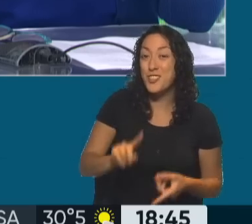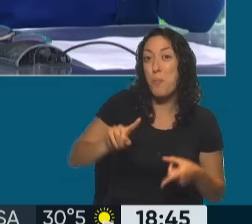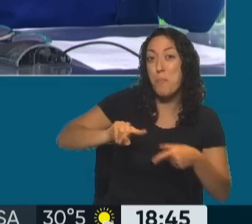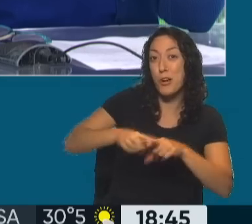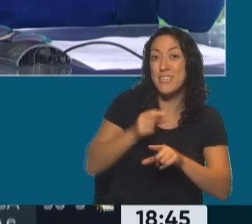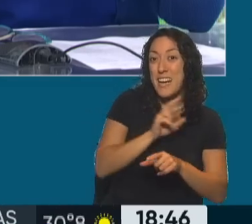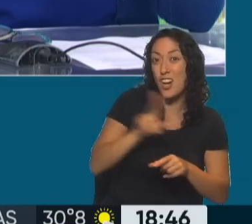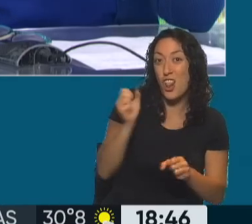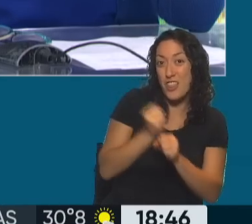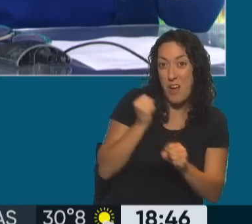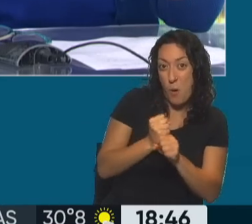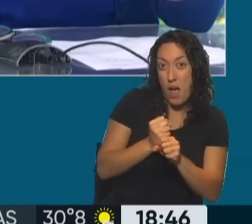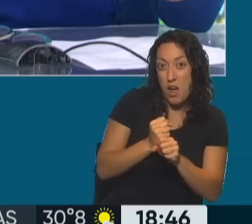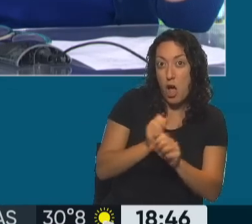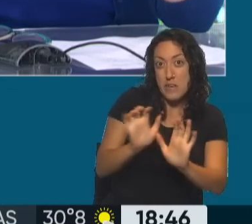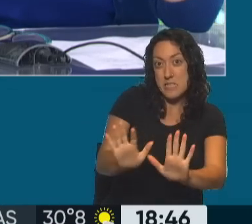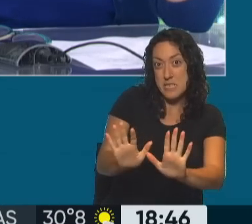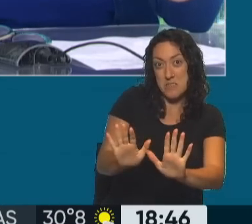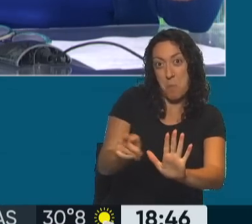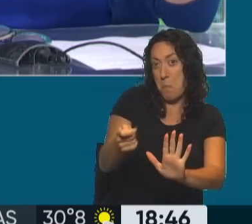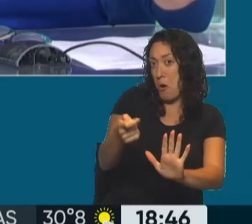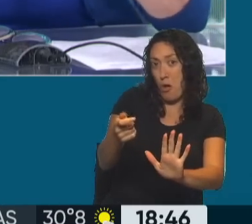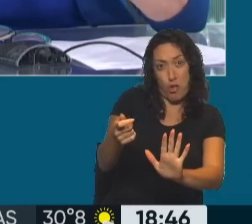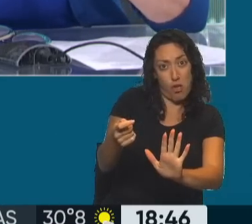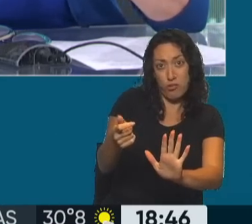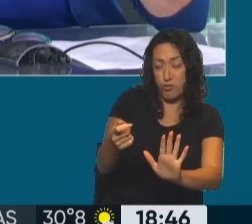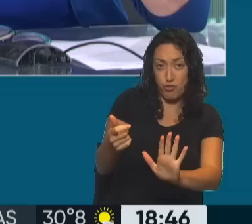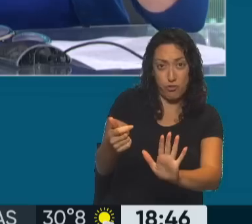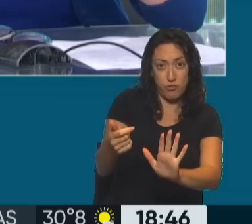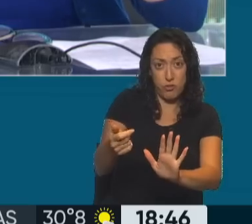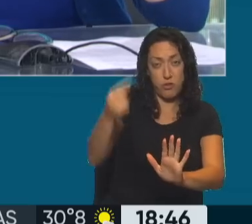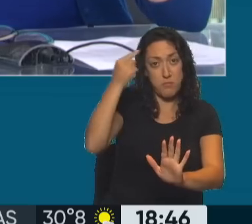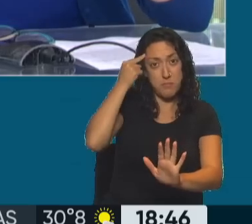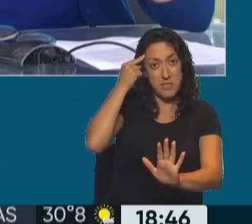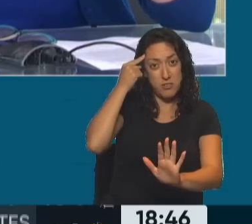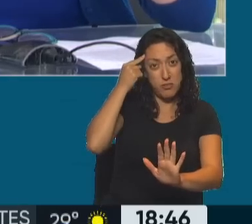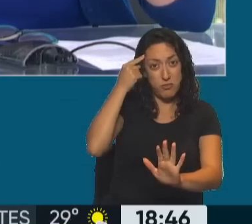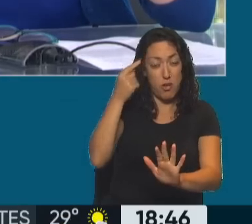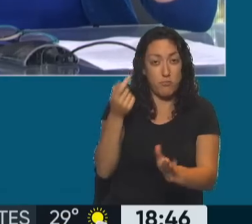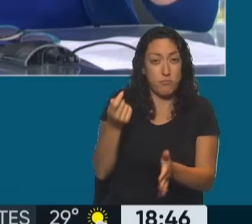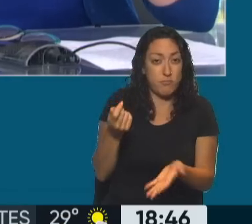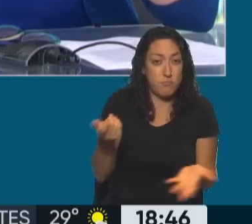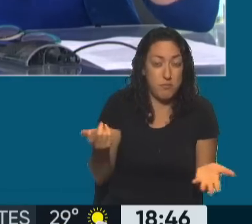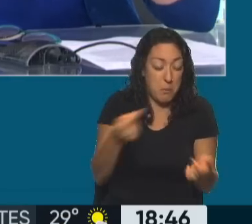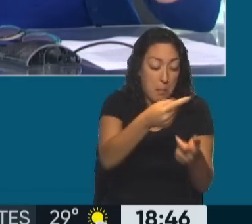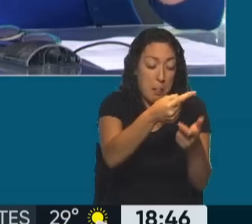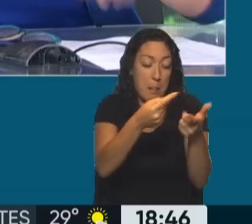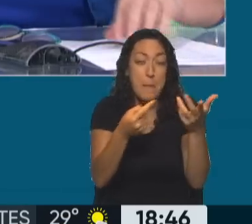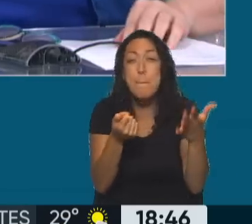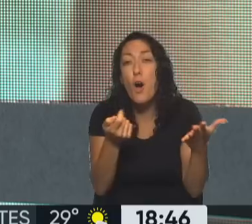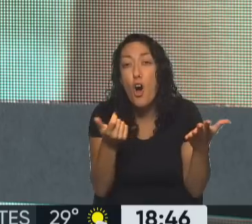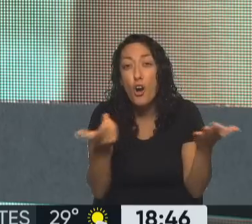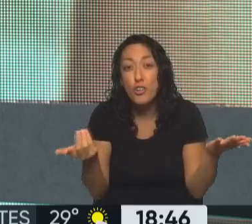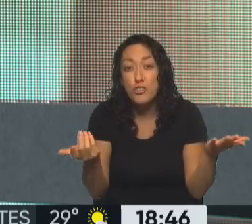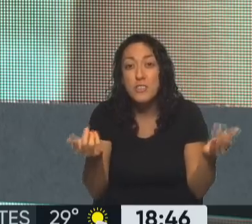política que les pasa esto? A los que les pasa esto. Yo diría que los contaría, sobrarían los dedos de una mano. Y sostenido